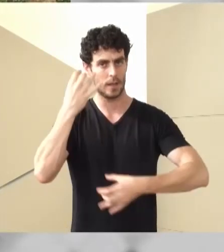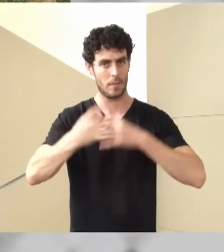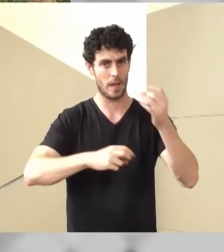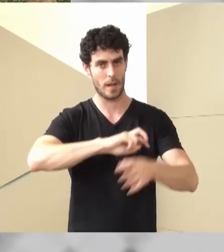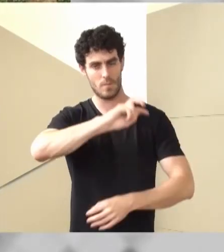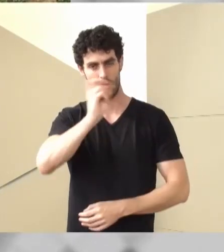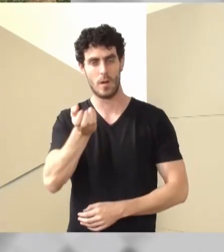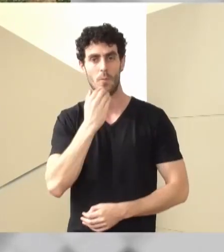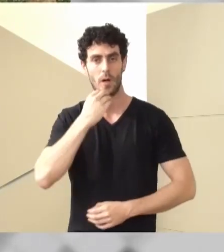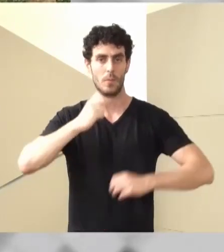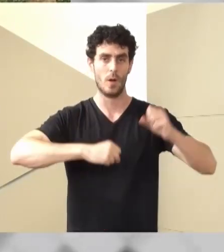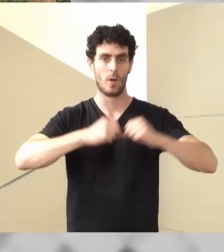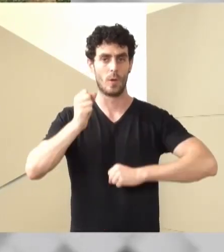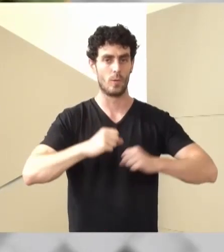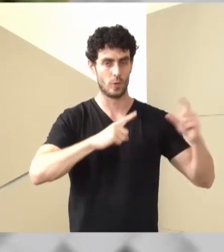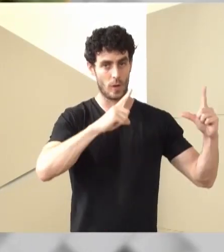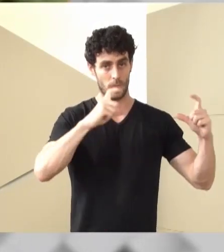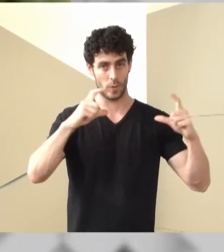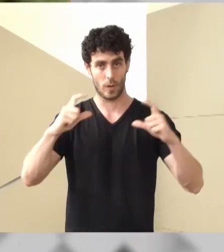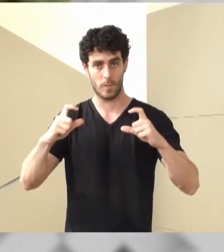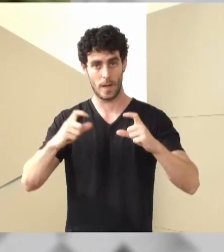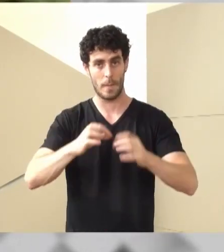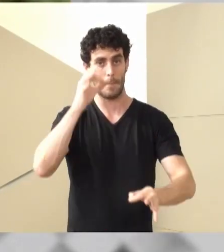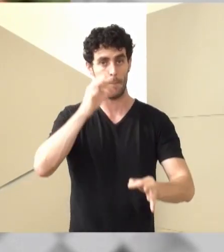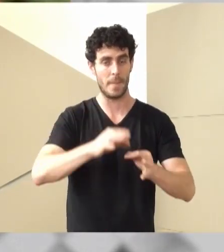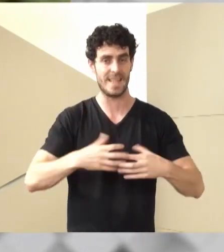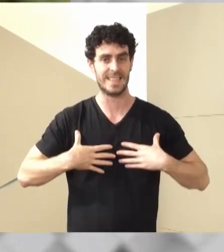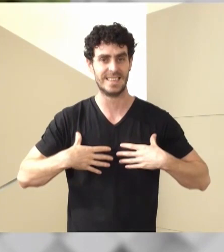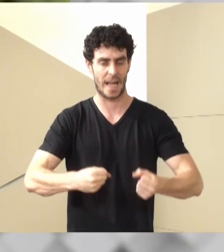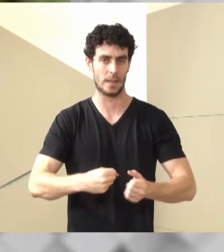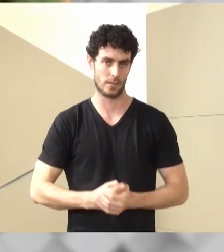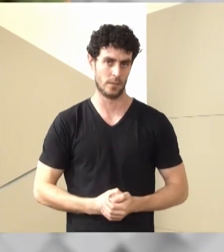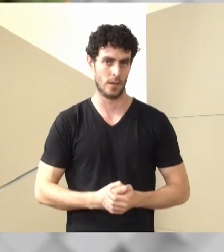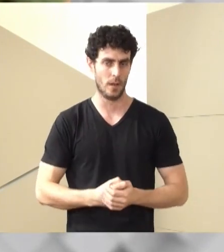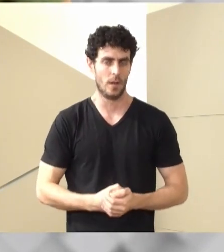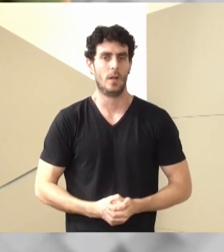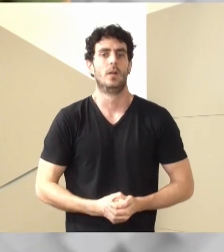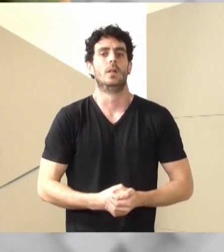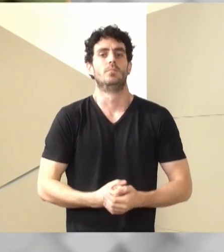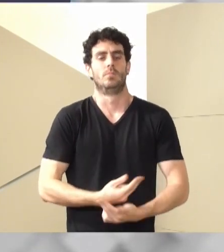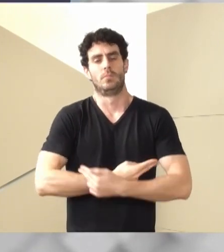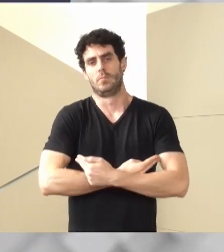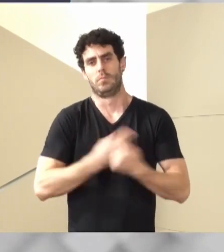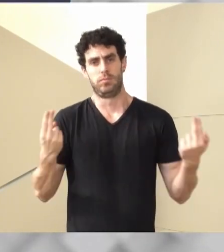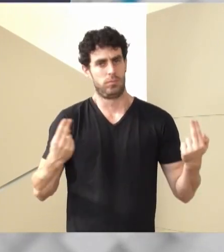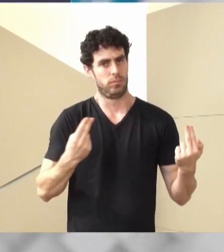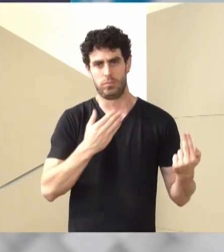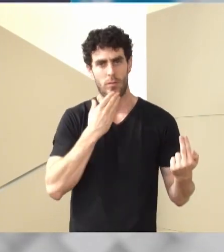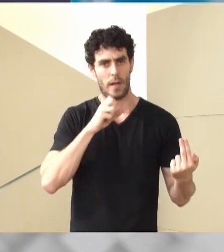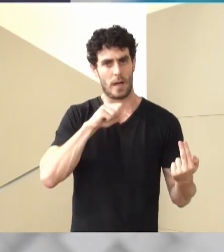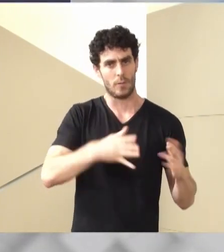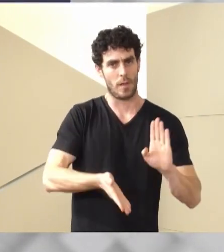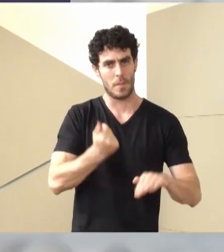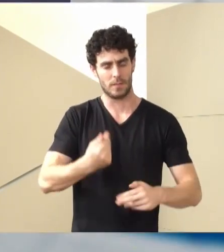actividades, como el concurso de fotografía por unas viñas sanas. Es una convocatoria abierta a todas las personas mayores de 14 años